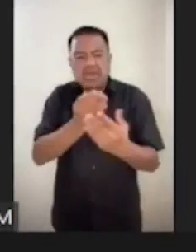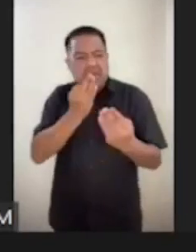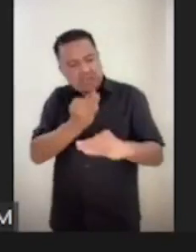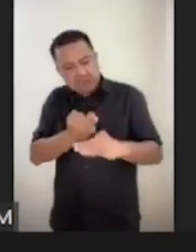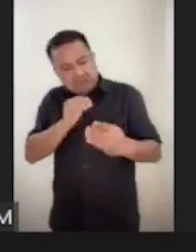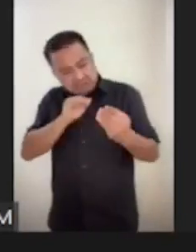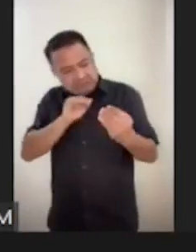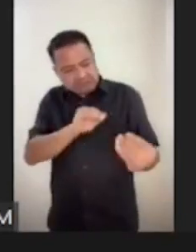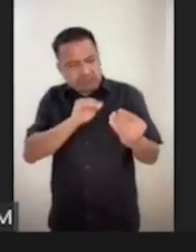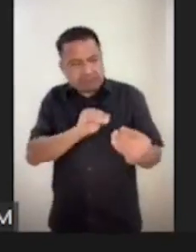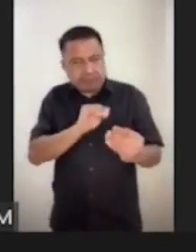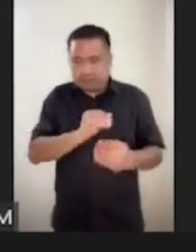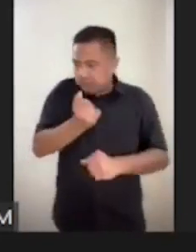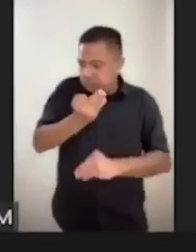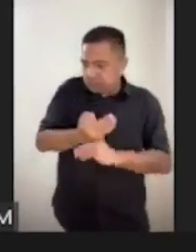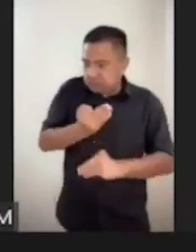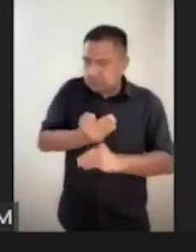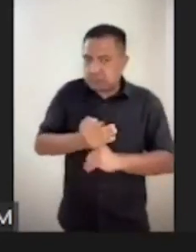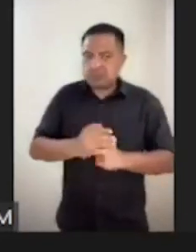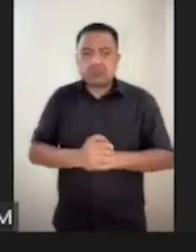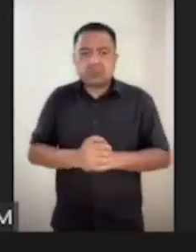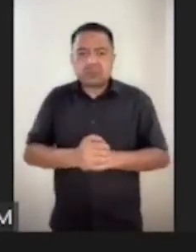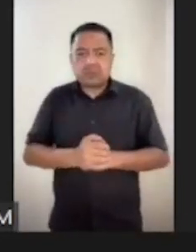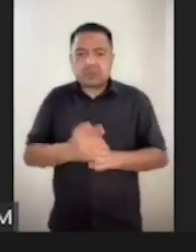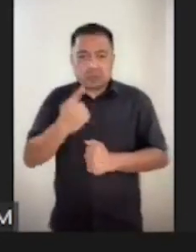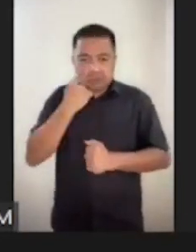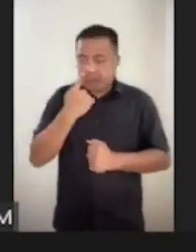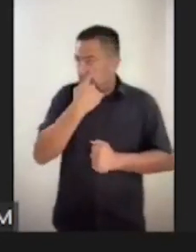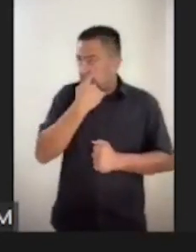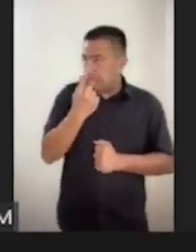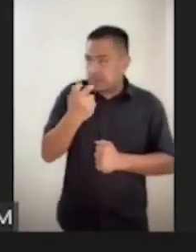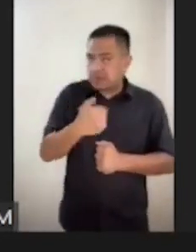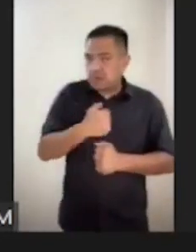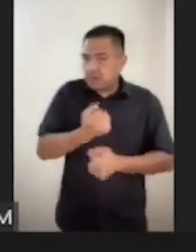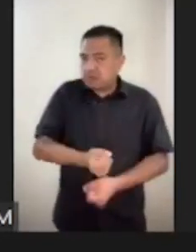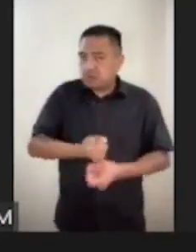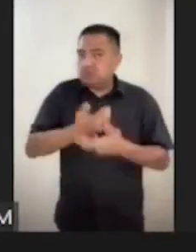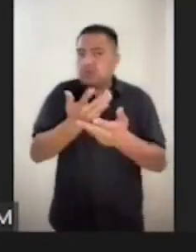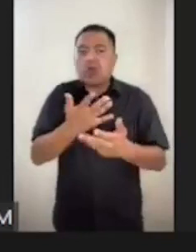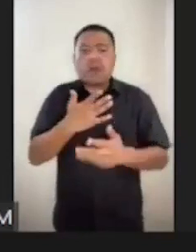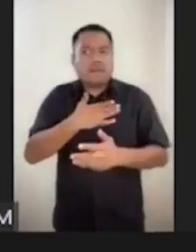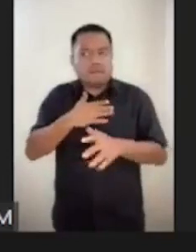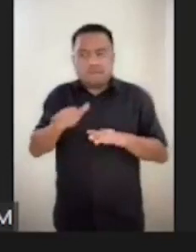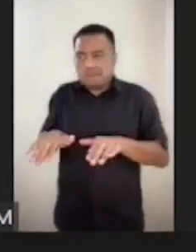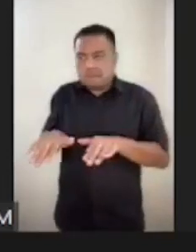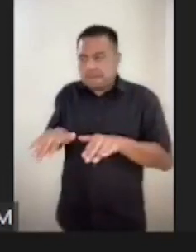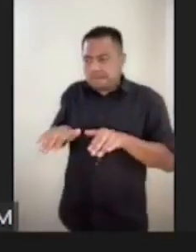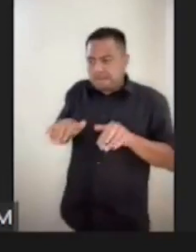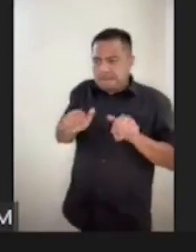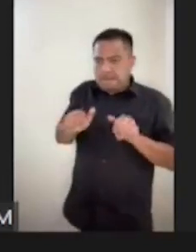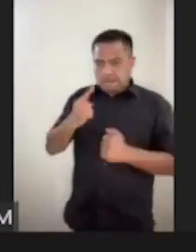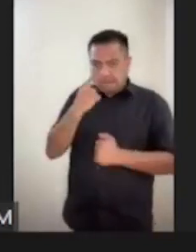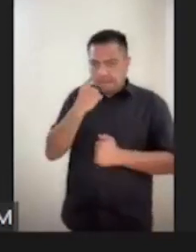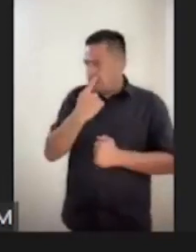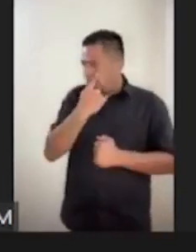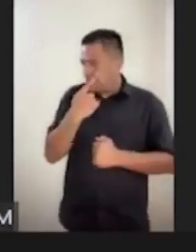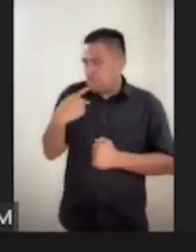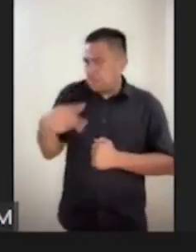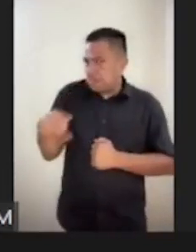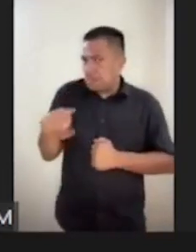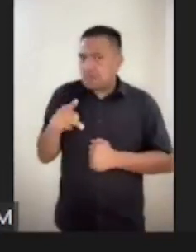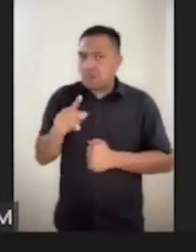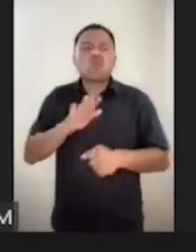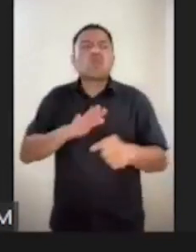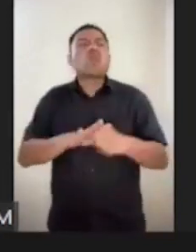este momento. En ese sentido, manifiesto que me aparto tanto de las consideraciones que sustenta